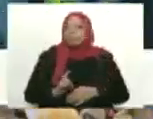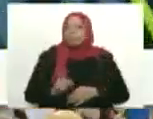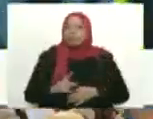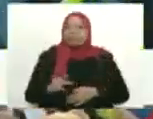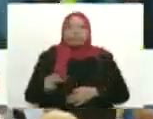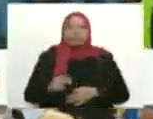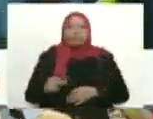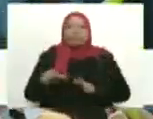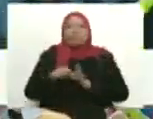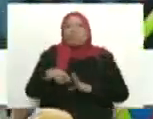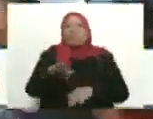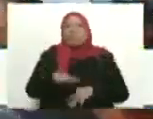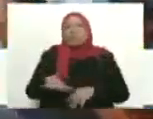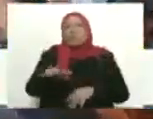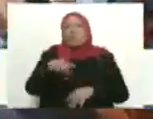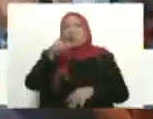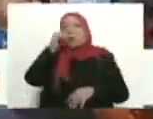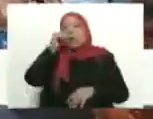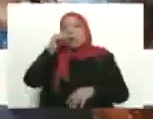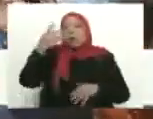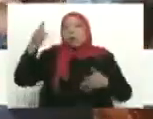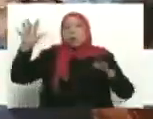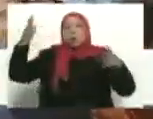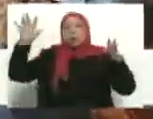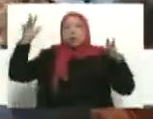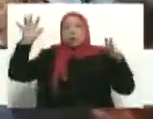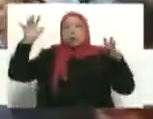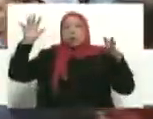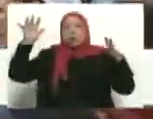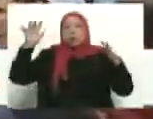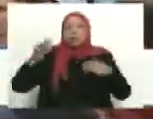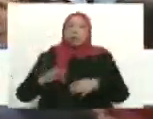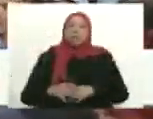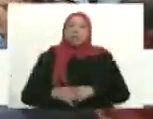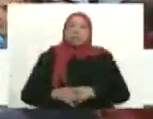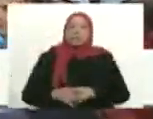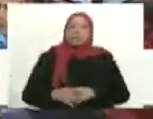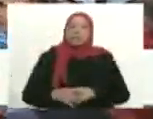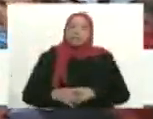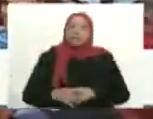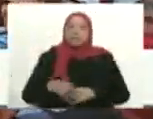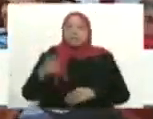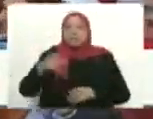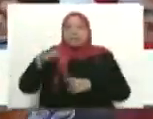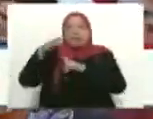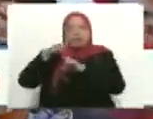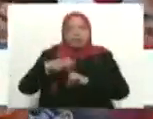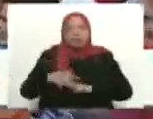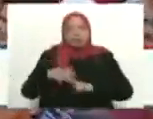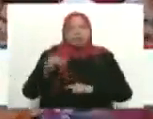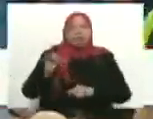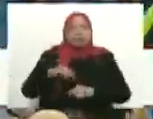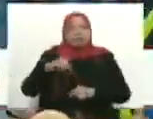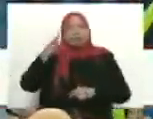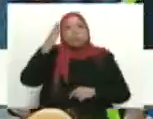¿Dónde están los hombres de Jiménez? Yo sé que estamos sometidos, pero tampoco es así, ¿ves?